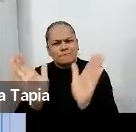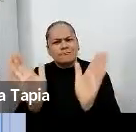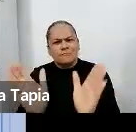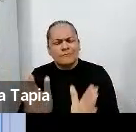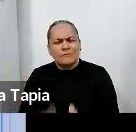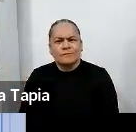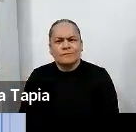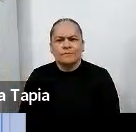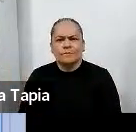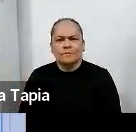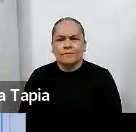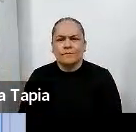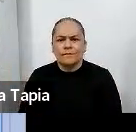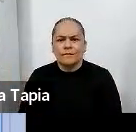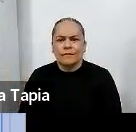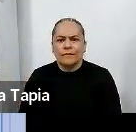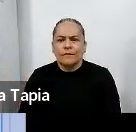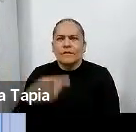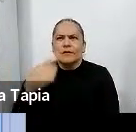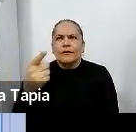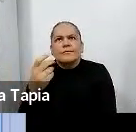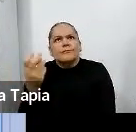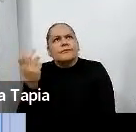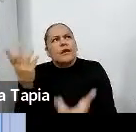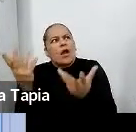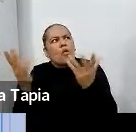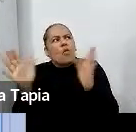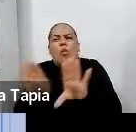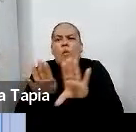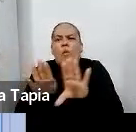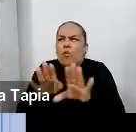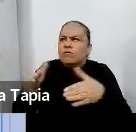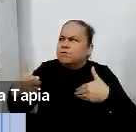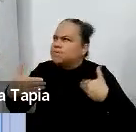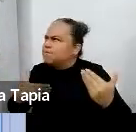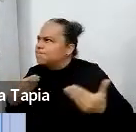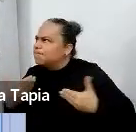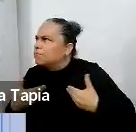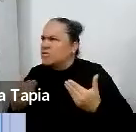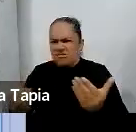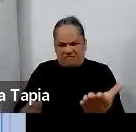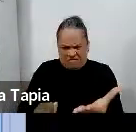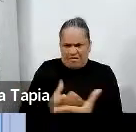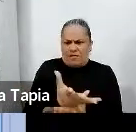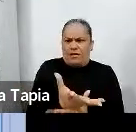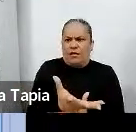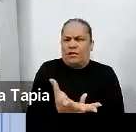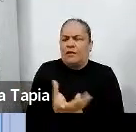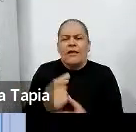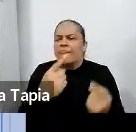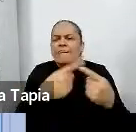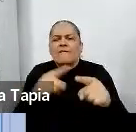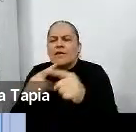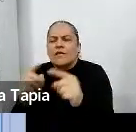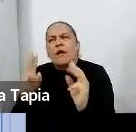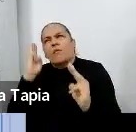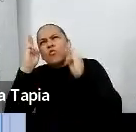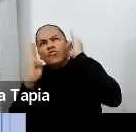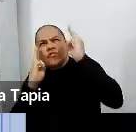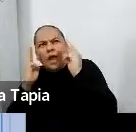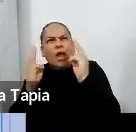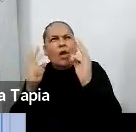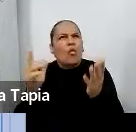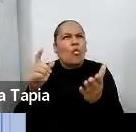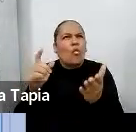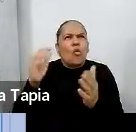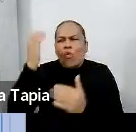El esparcimiento y la recreación junto con actividades socioculturales y artísticas. Entonces, no es